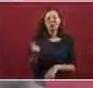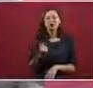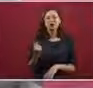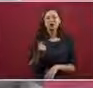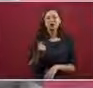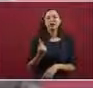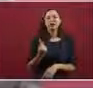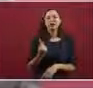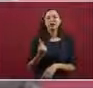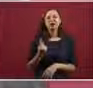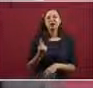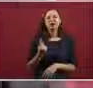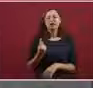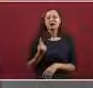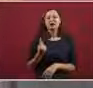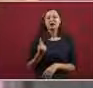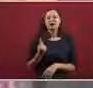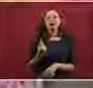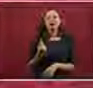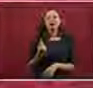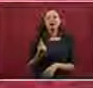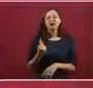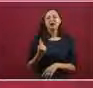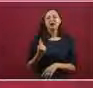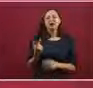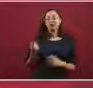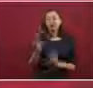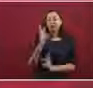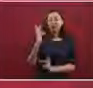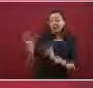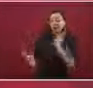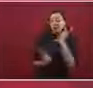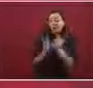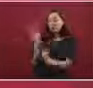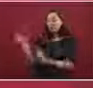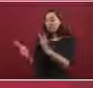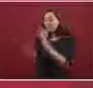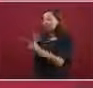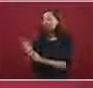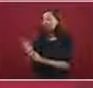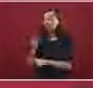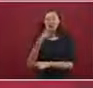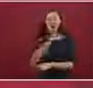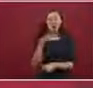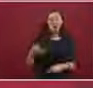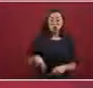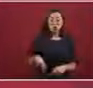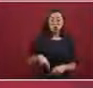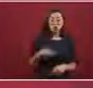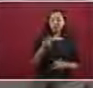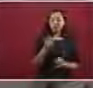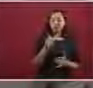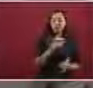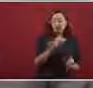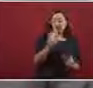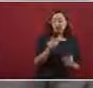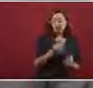que implicara afectar los ingresos del gobierno.